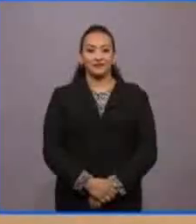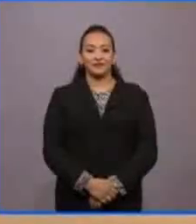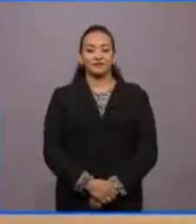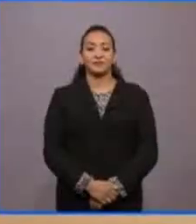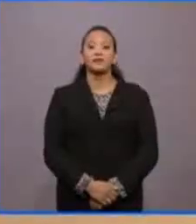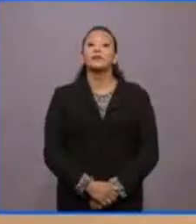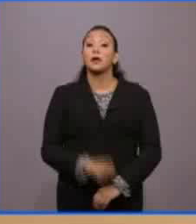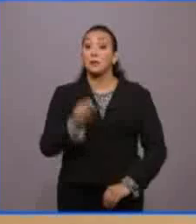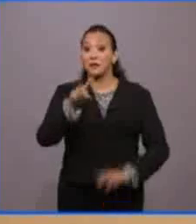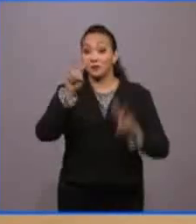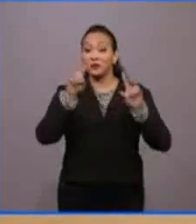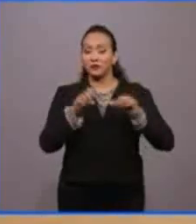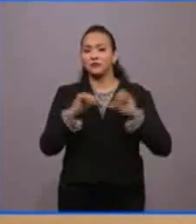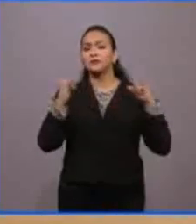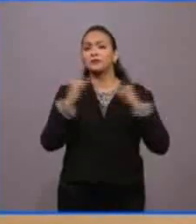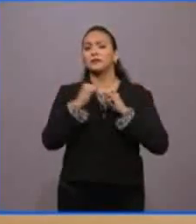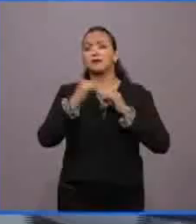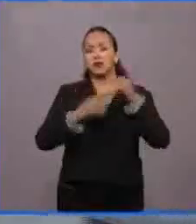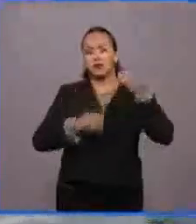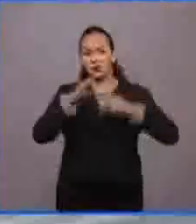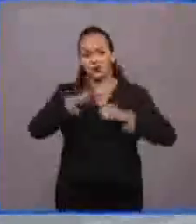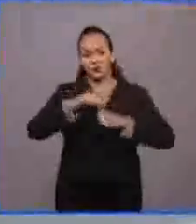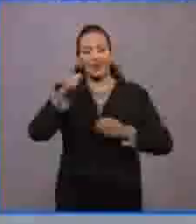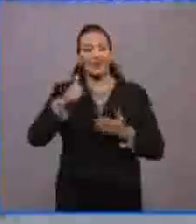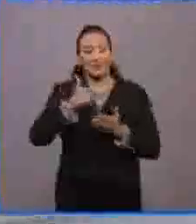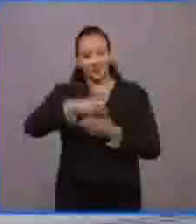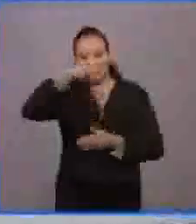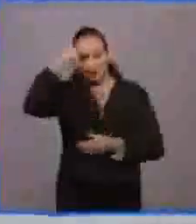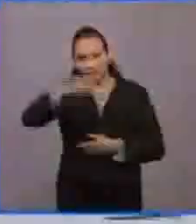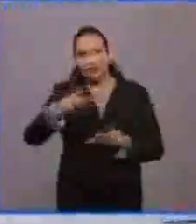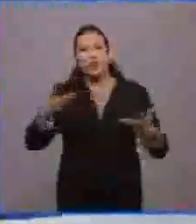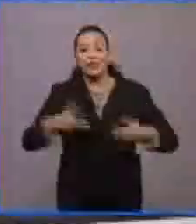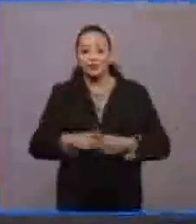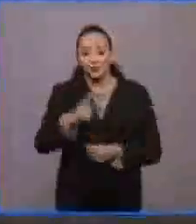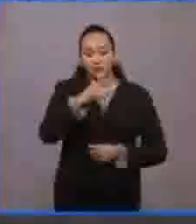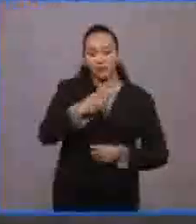Y en más de estos temas, el Instituto Electoral de la Ciudad de México distribuyó